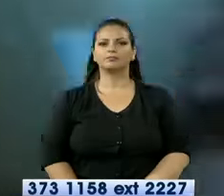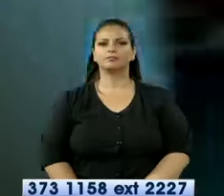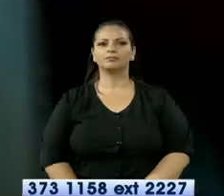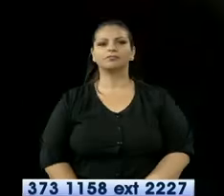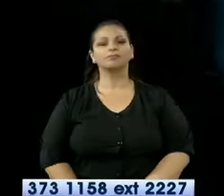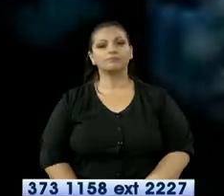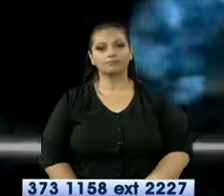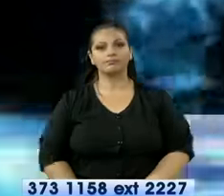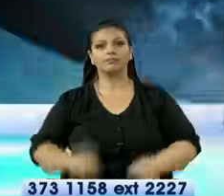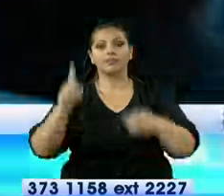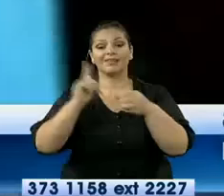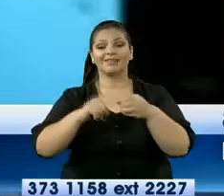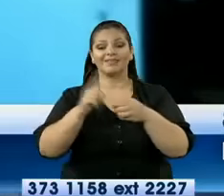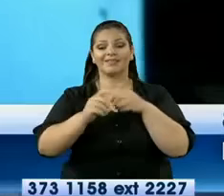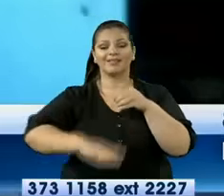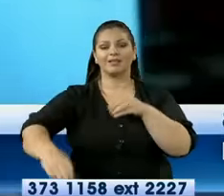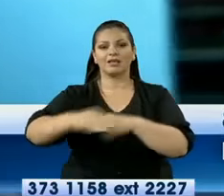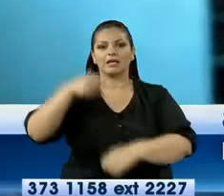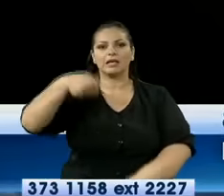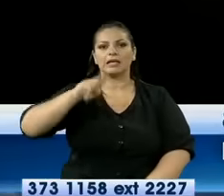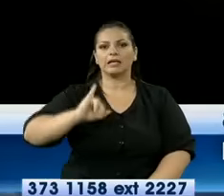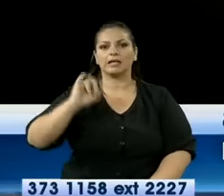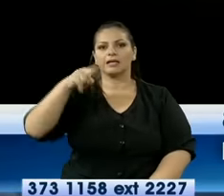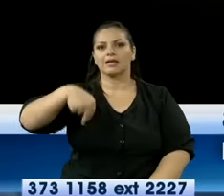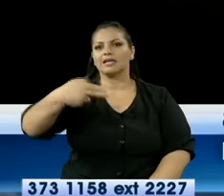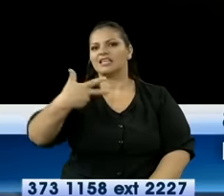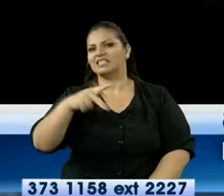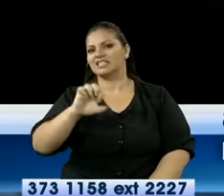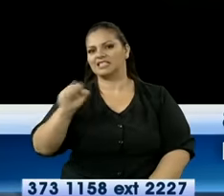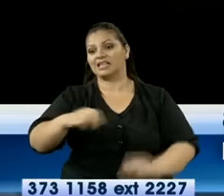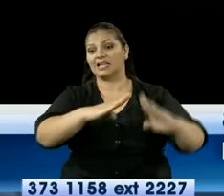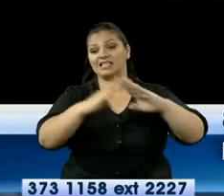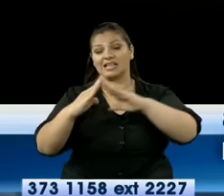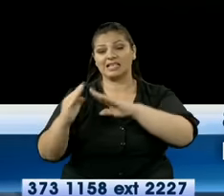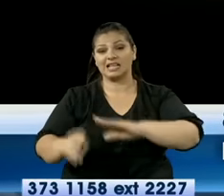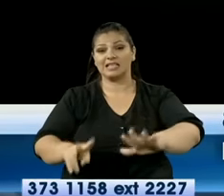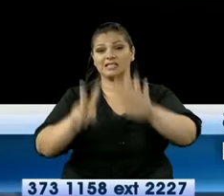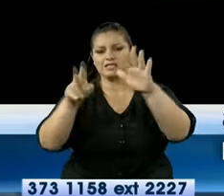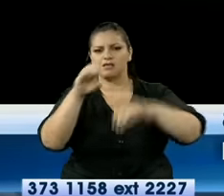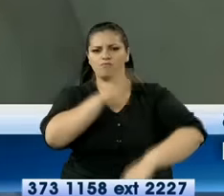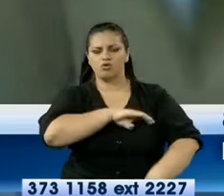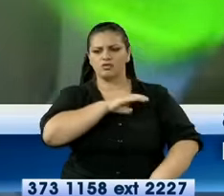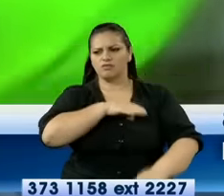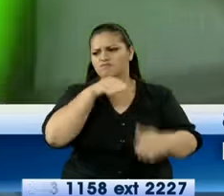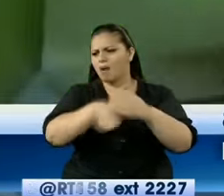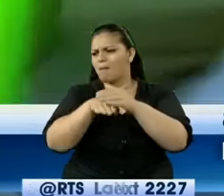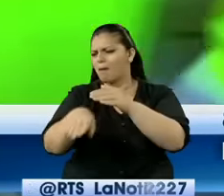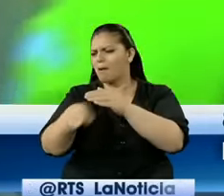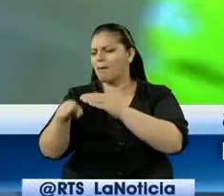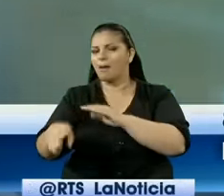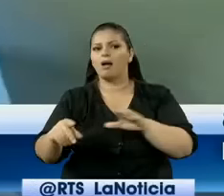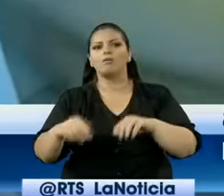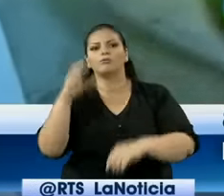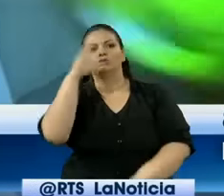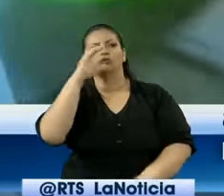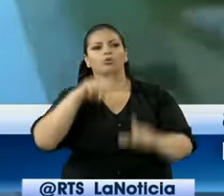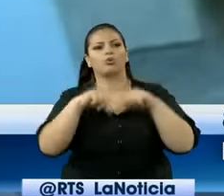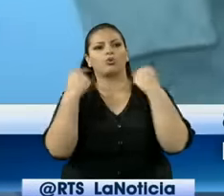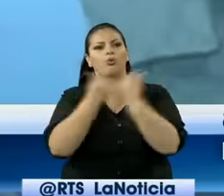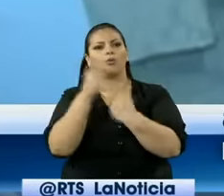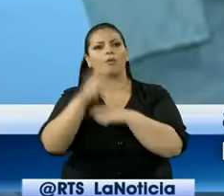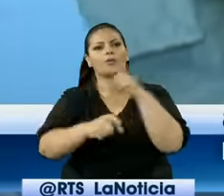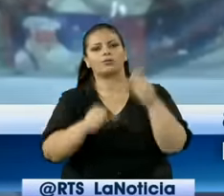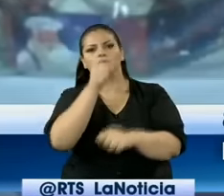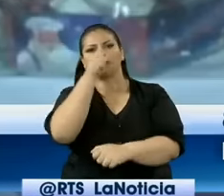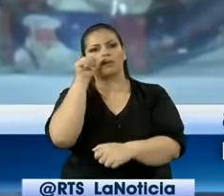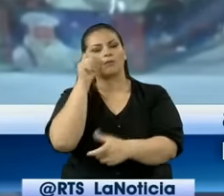Llegaron a una invitación judicial, tenían órdenes para allanar 7 inmuebles en busca de sospechosos de ser integrantes de una supuesta banda narcodelictiva